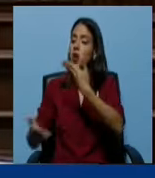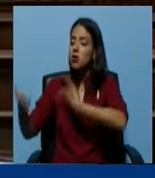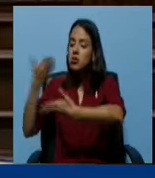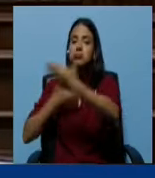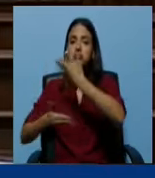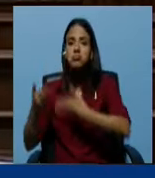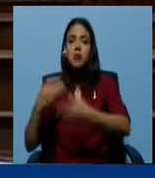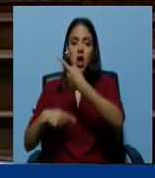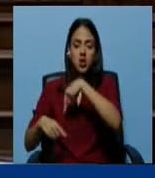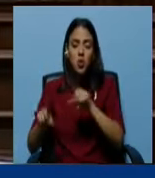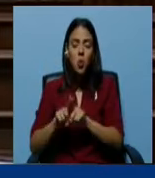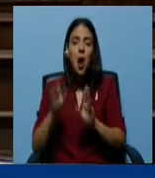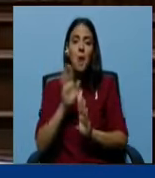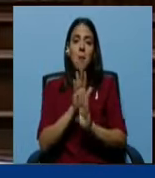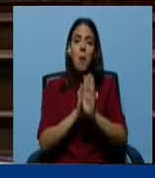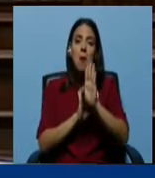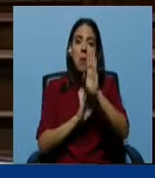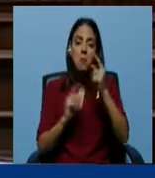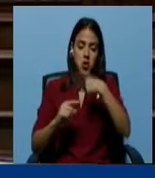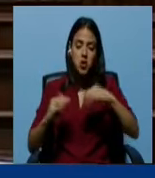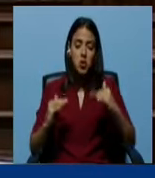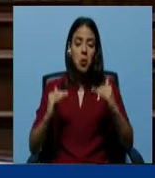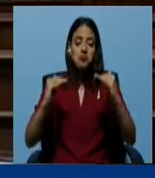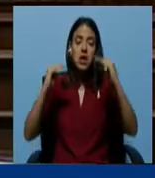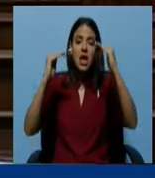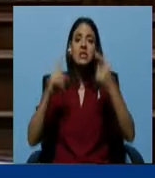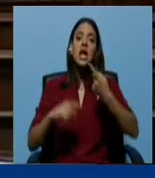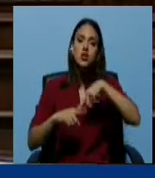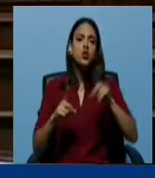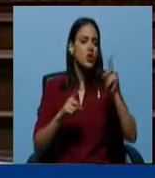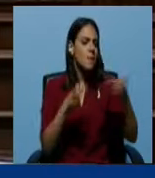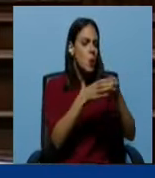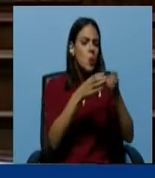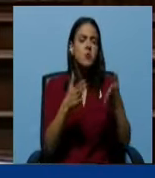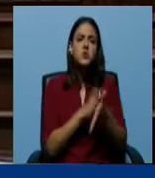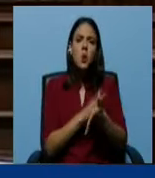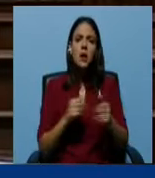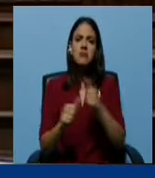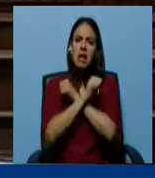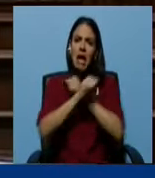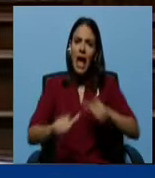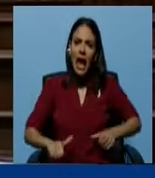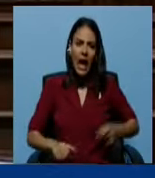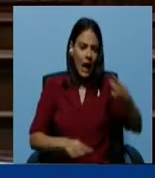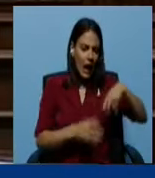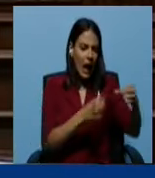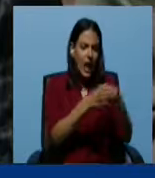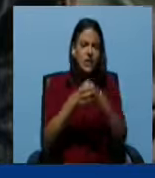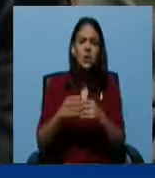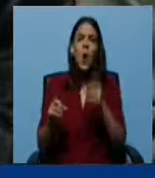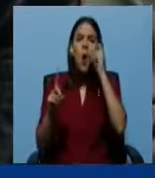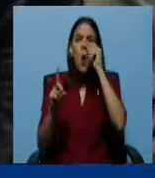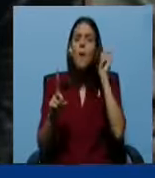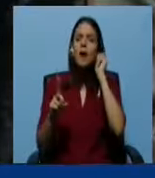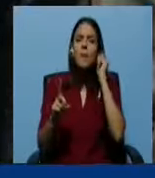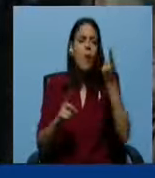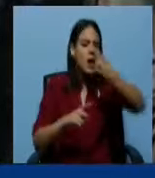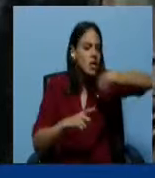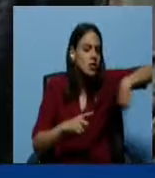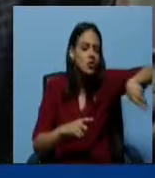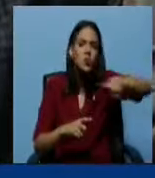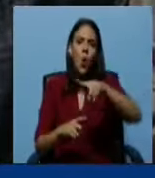formé, a este ejército aquí presente, de hombres y mujeres, de todas las calles y todos los